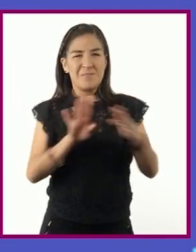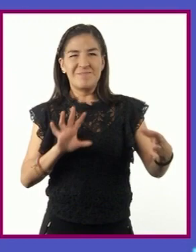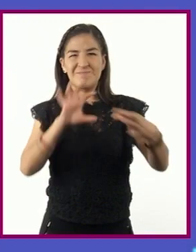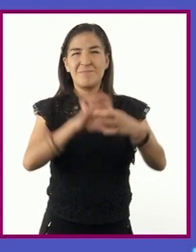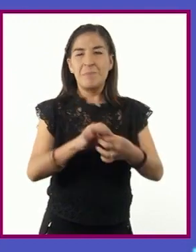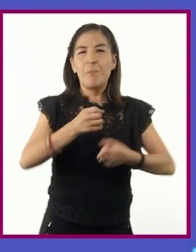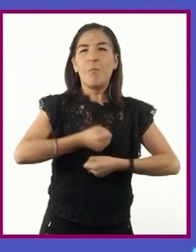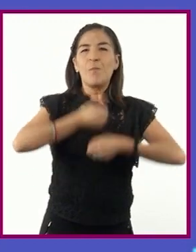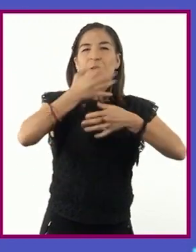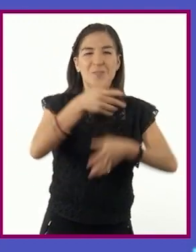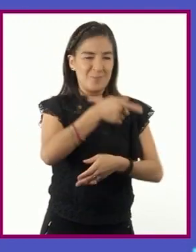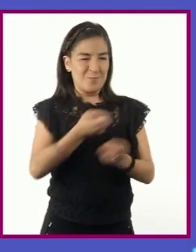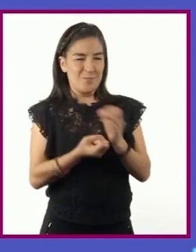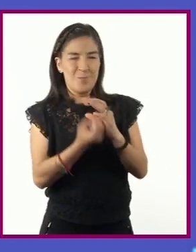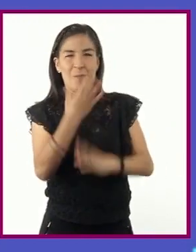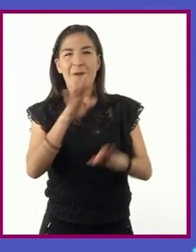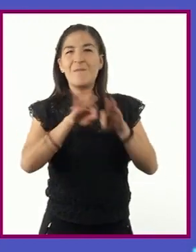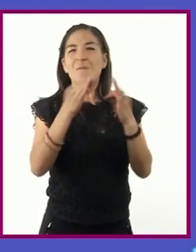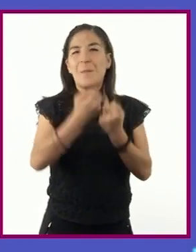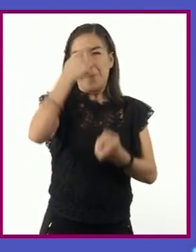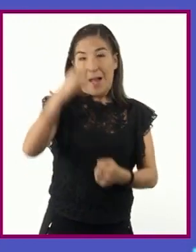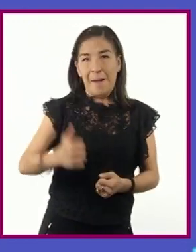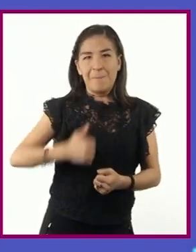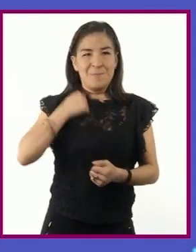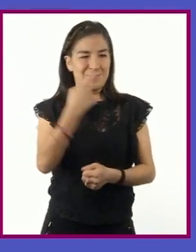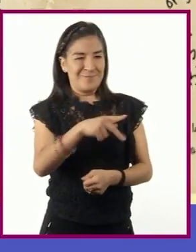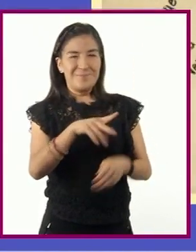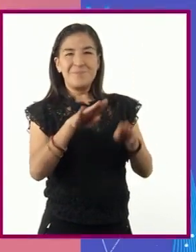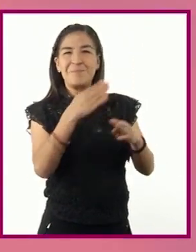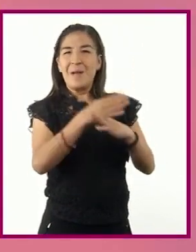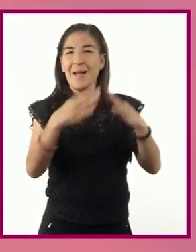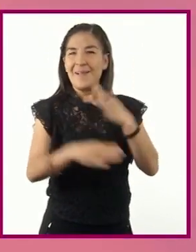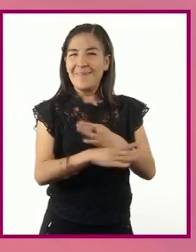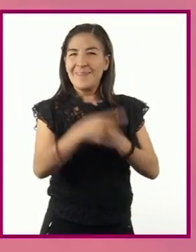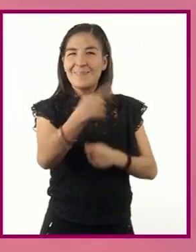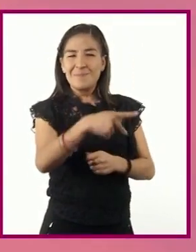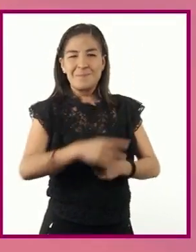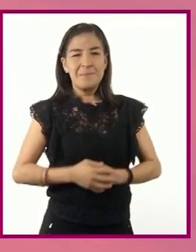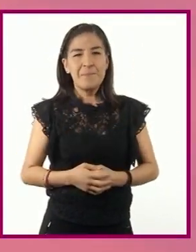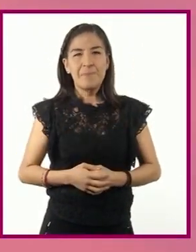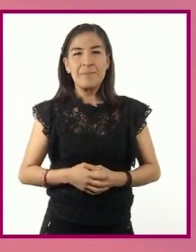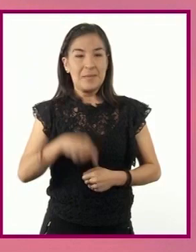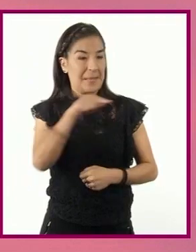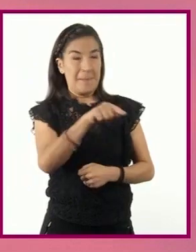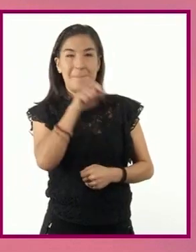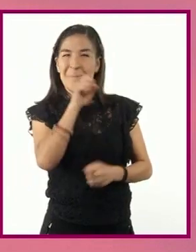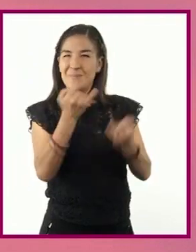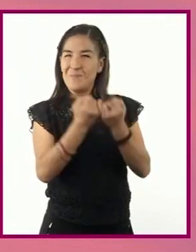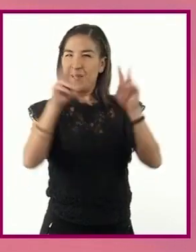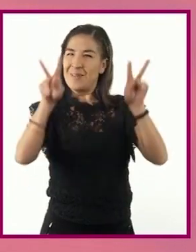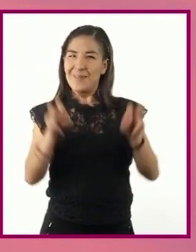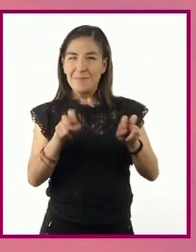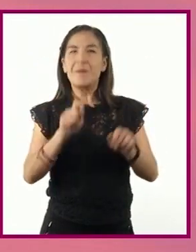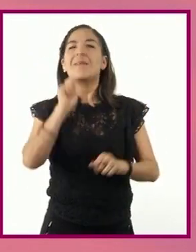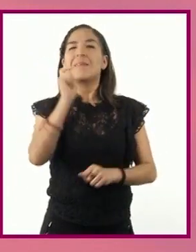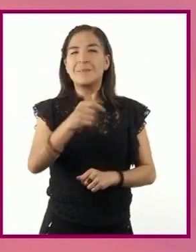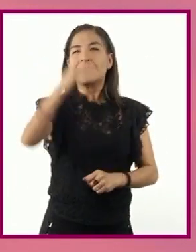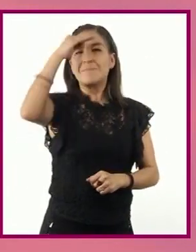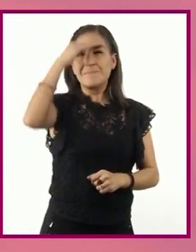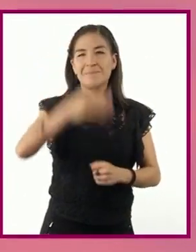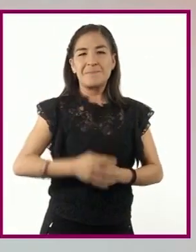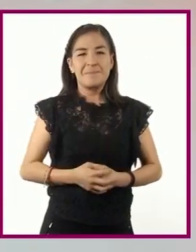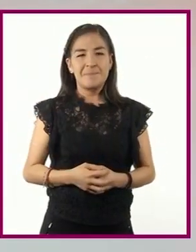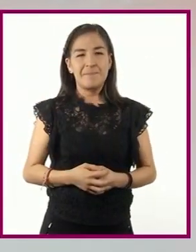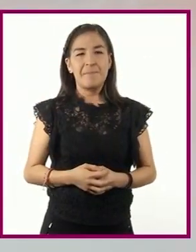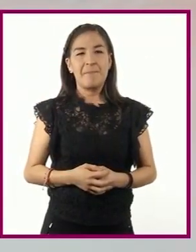algo nuevo con ella, aprovechando su materialidad. En este mismo tenor podemos pensar en el